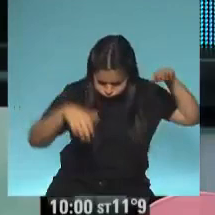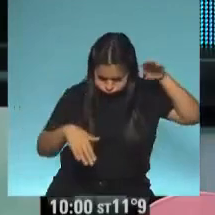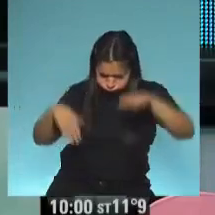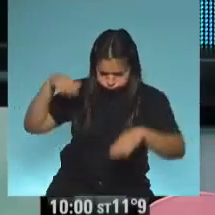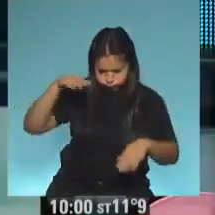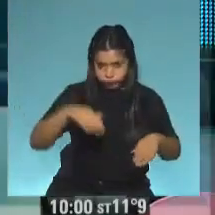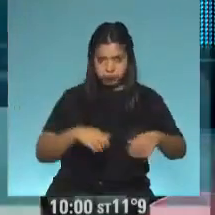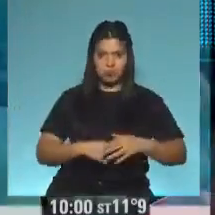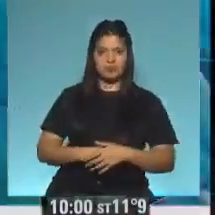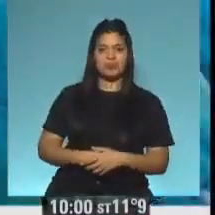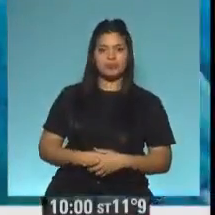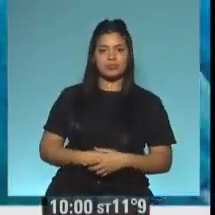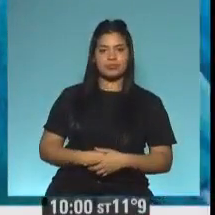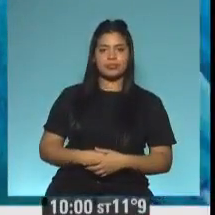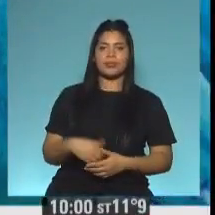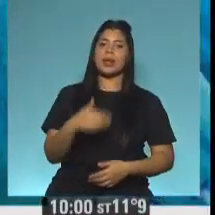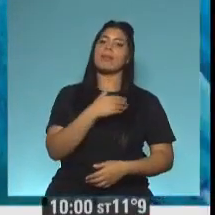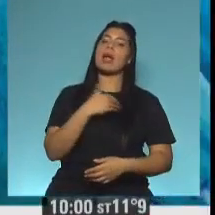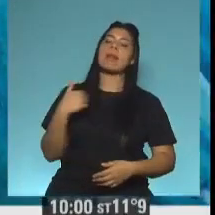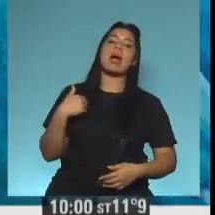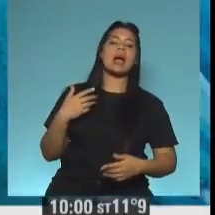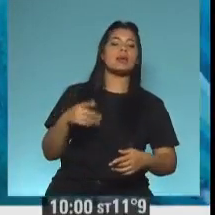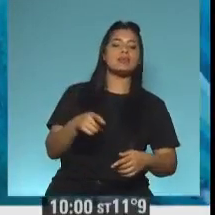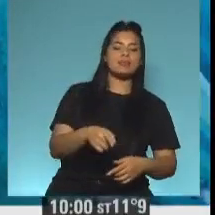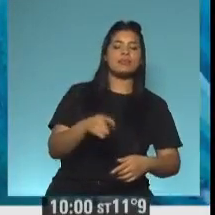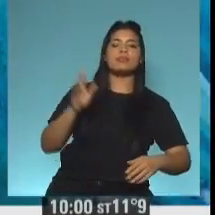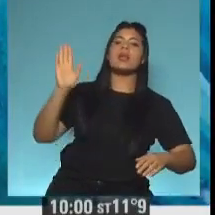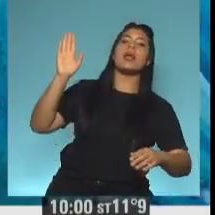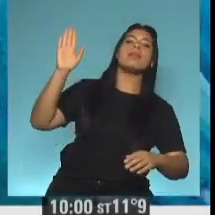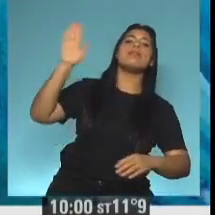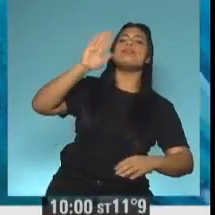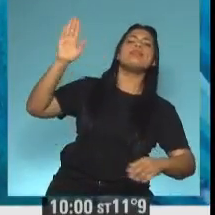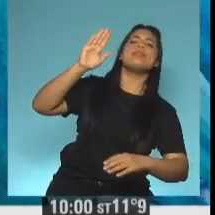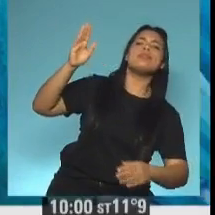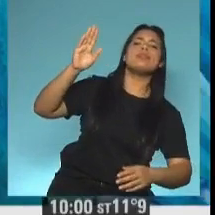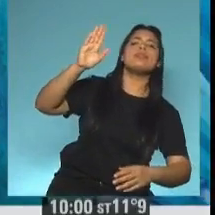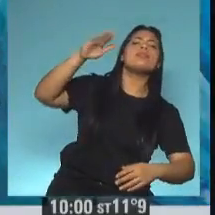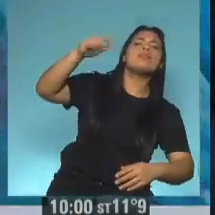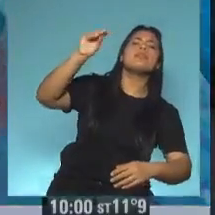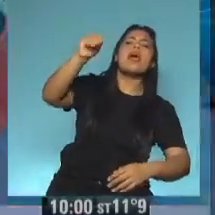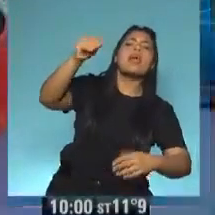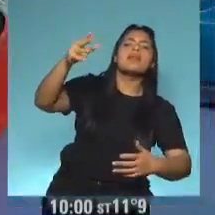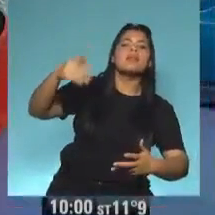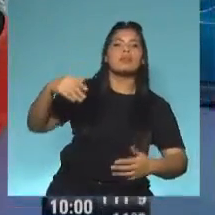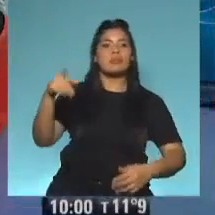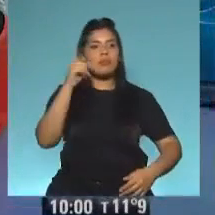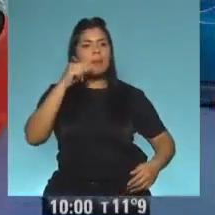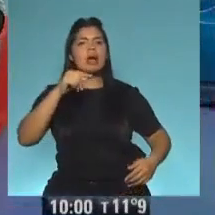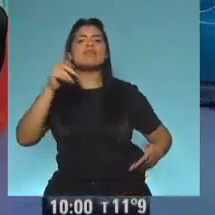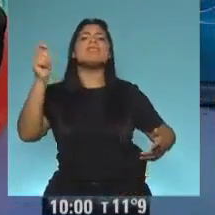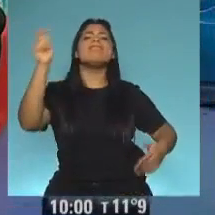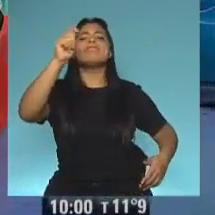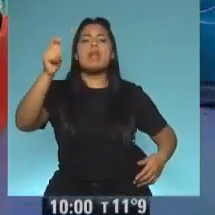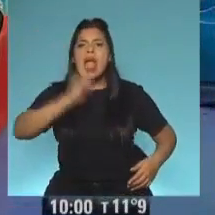La mamá de Pino le hizo señas con las alas. El papá le hizo señas con un helado de chocolate. Pero